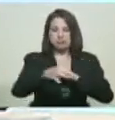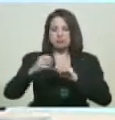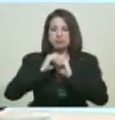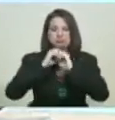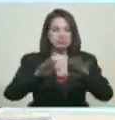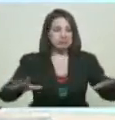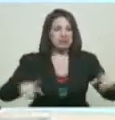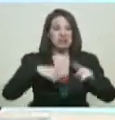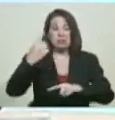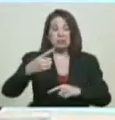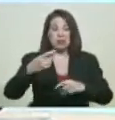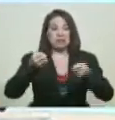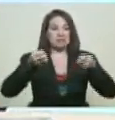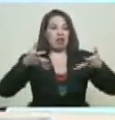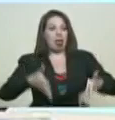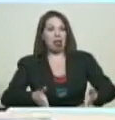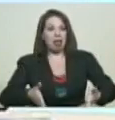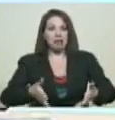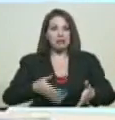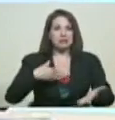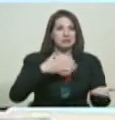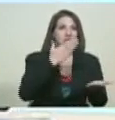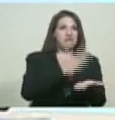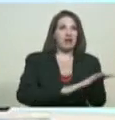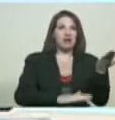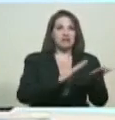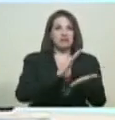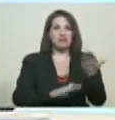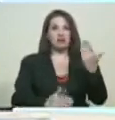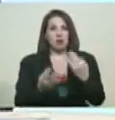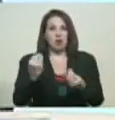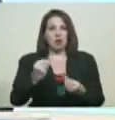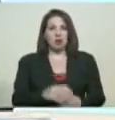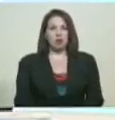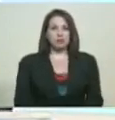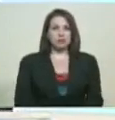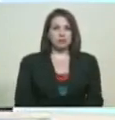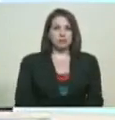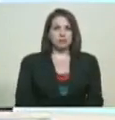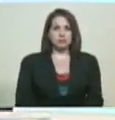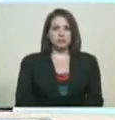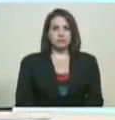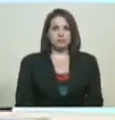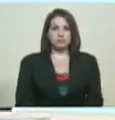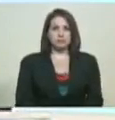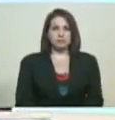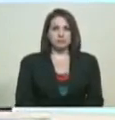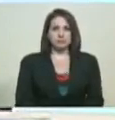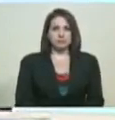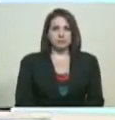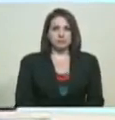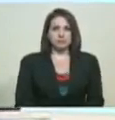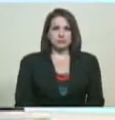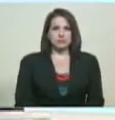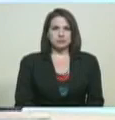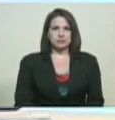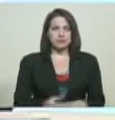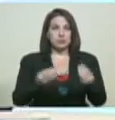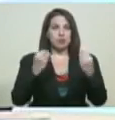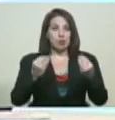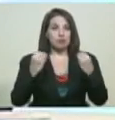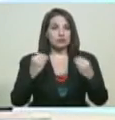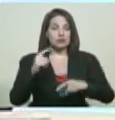más el frente sino se fueron por los lados y se fueron para el exterior y luego el escenario en las municipales y ahora el